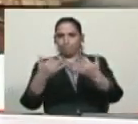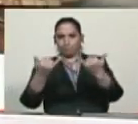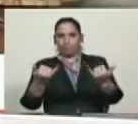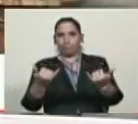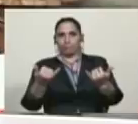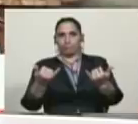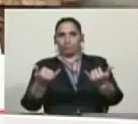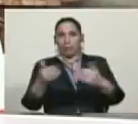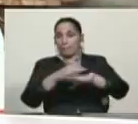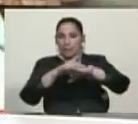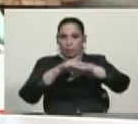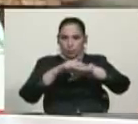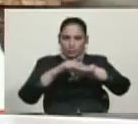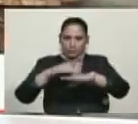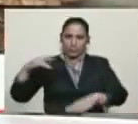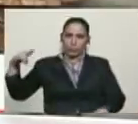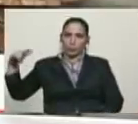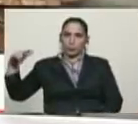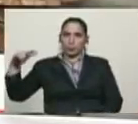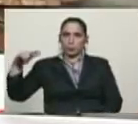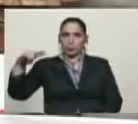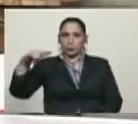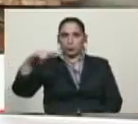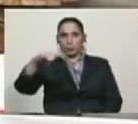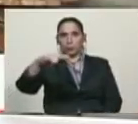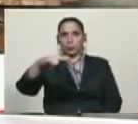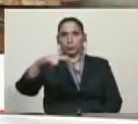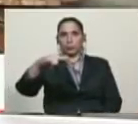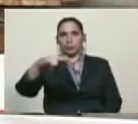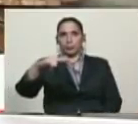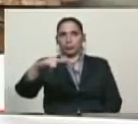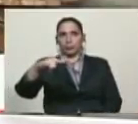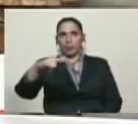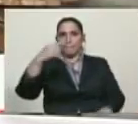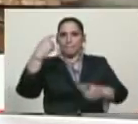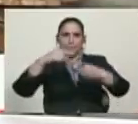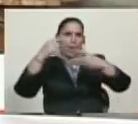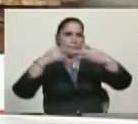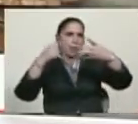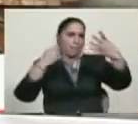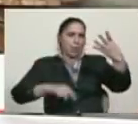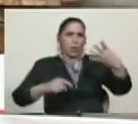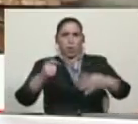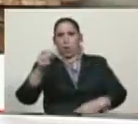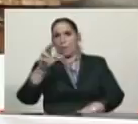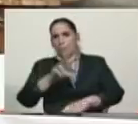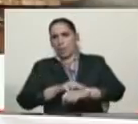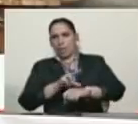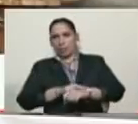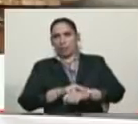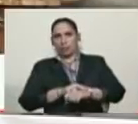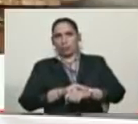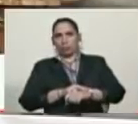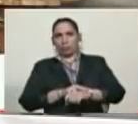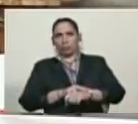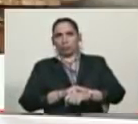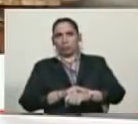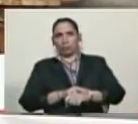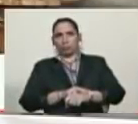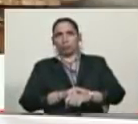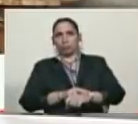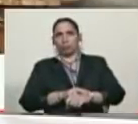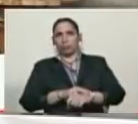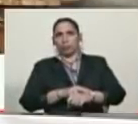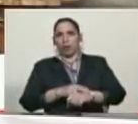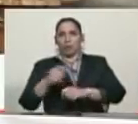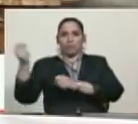aérea perdón está llegando un conjunto de insumos médicos aquí dice traídos por el